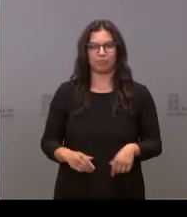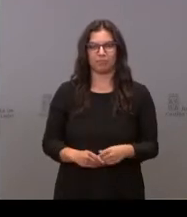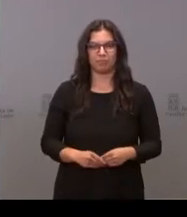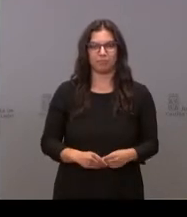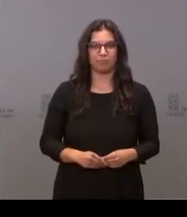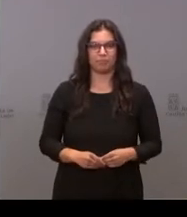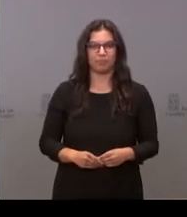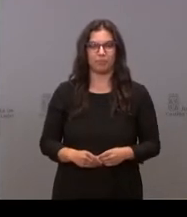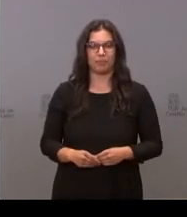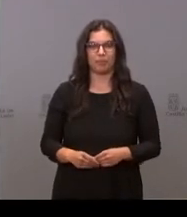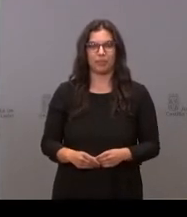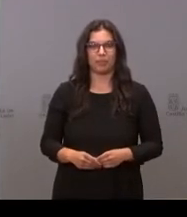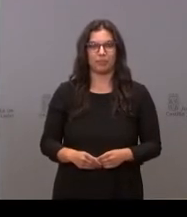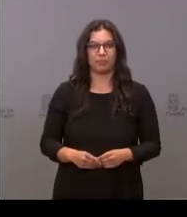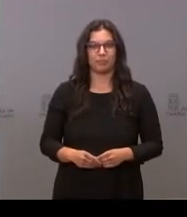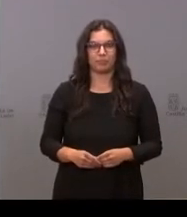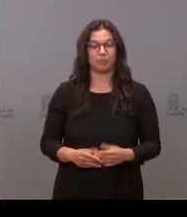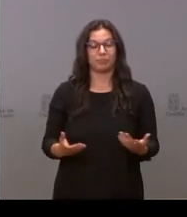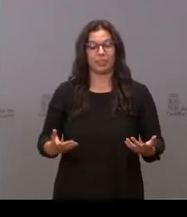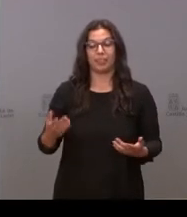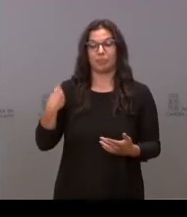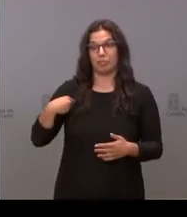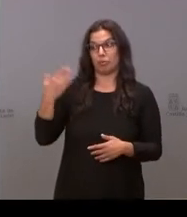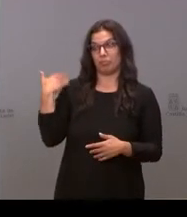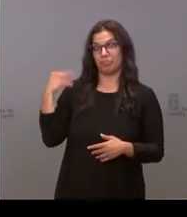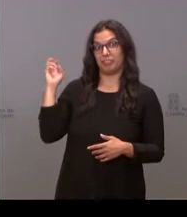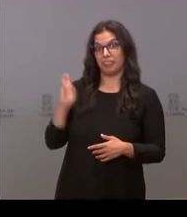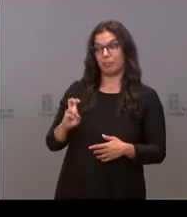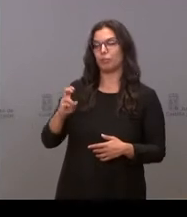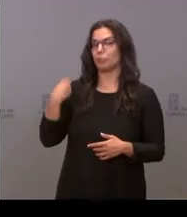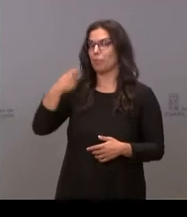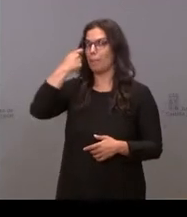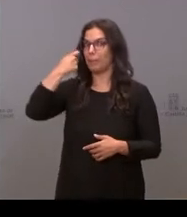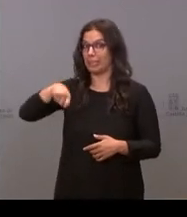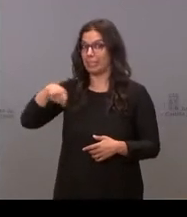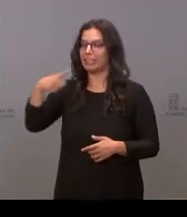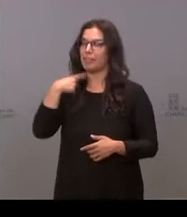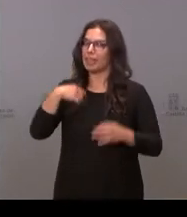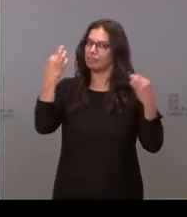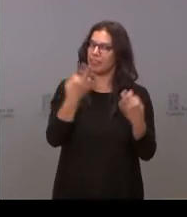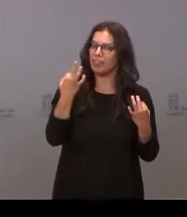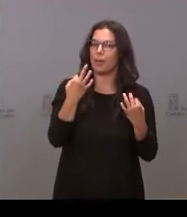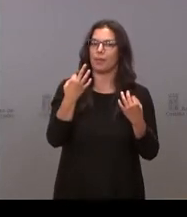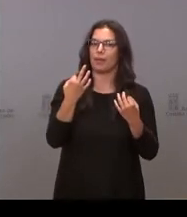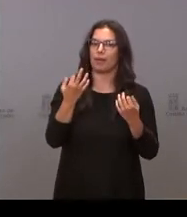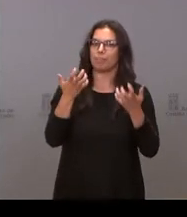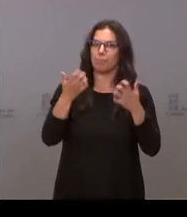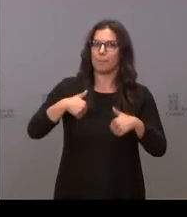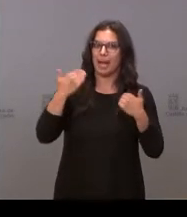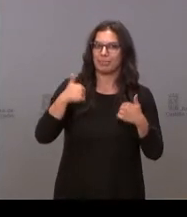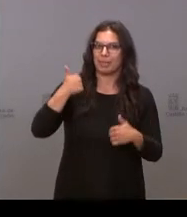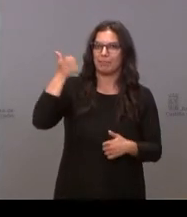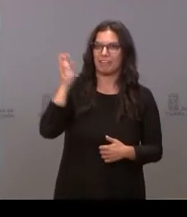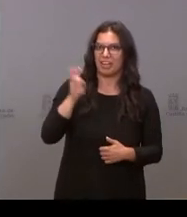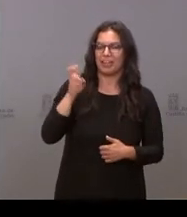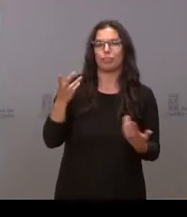Quedamos con el encargo del señor presidente de que teníamos que venir con más y, bueno, nos lo tomamos en serio y hemos conseguido traer